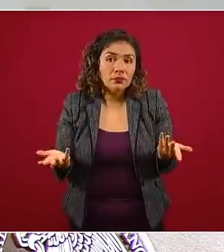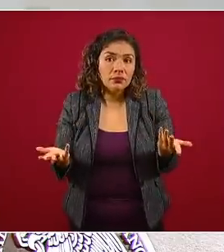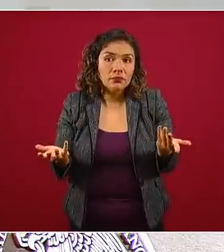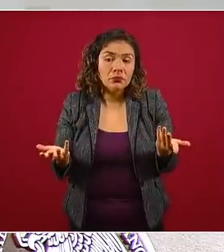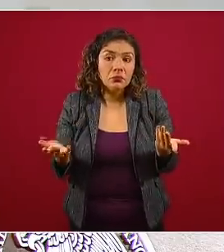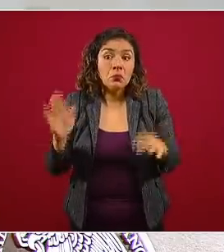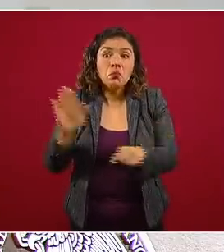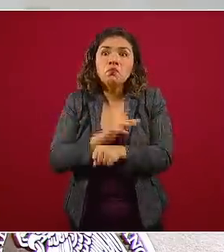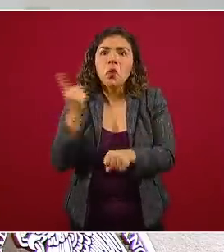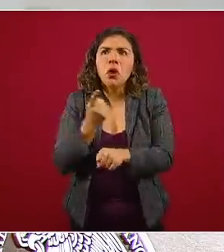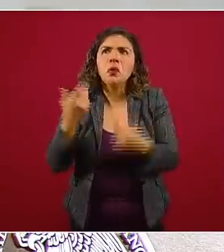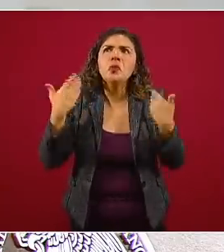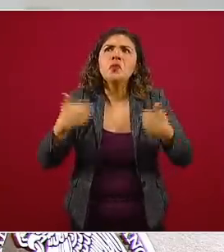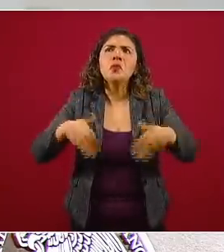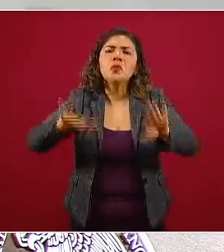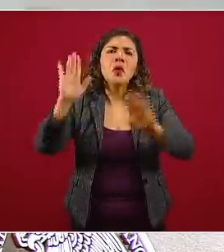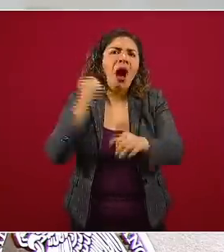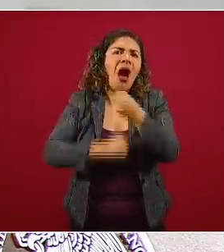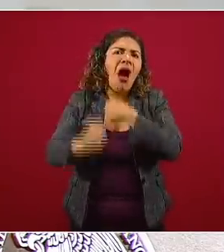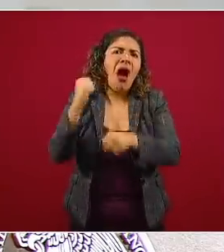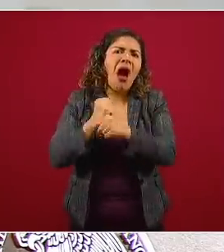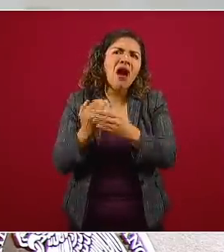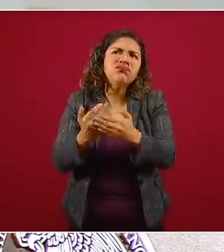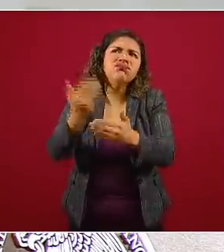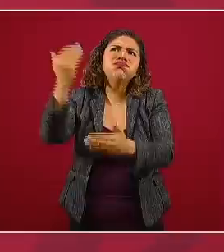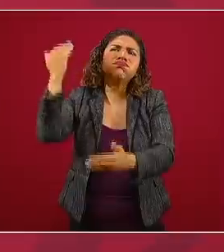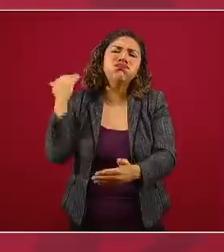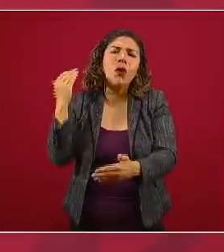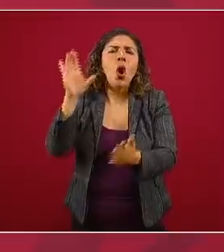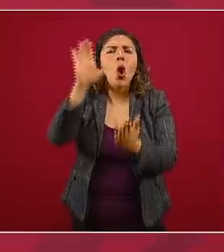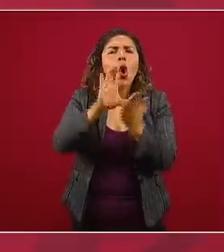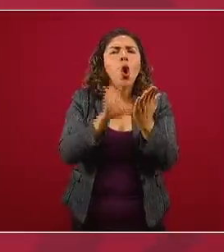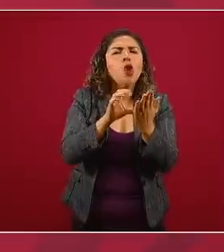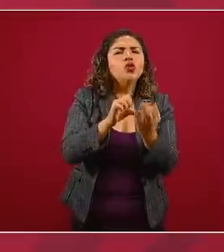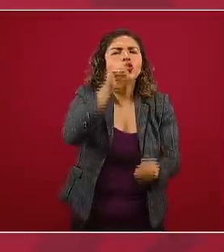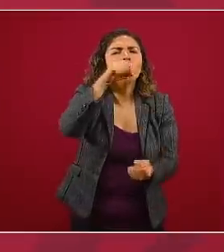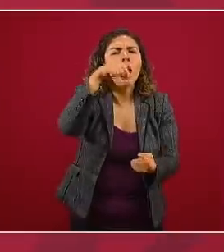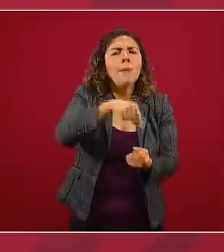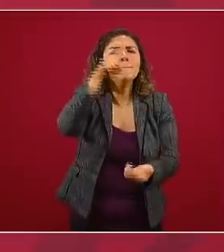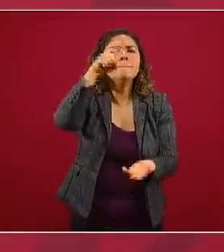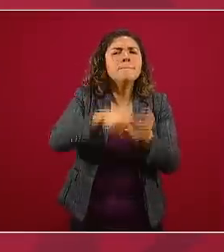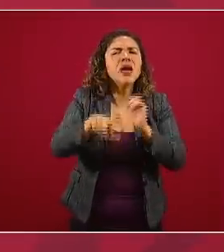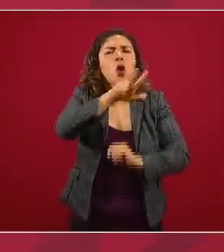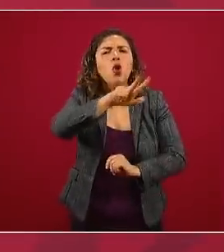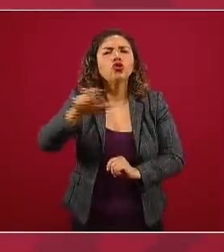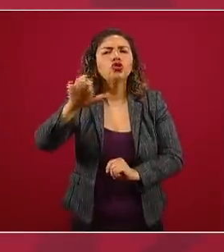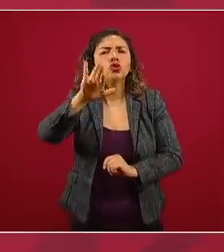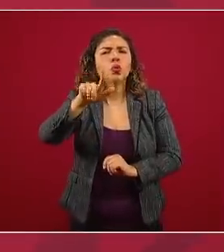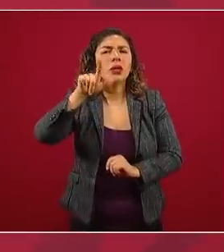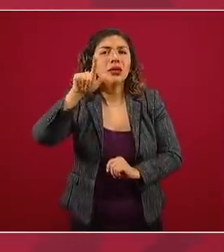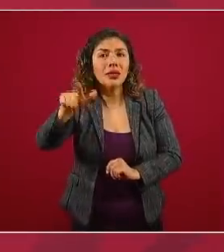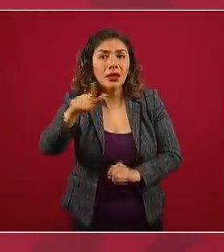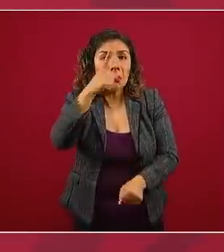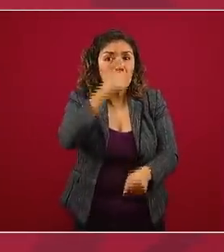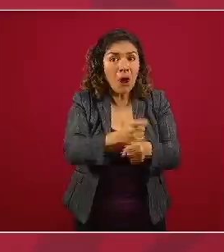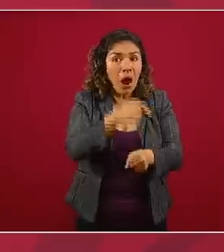porque desde hace muchos años desde la constitución de 1857